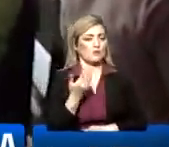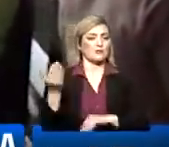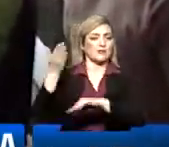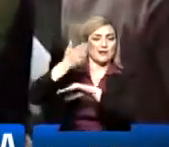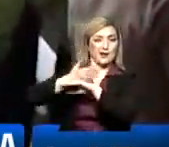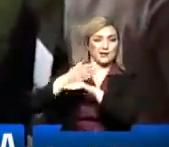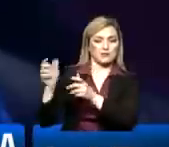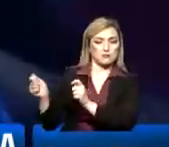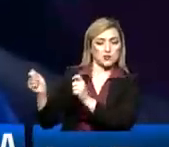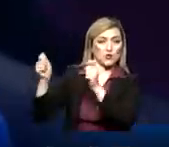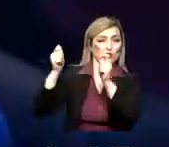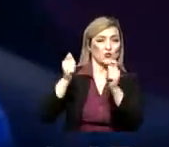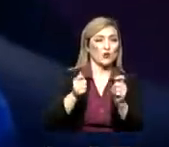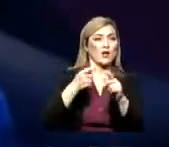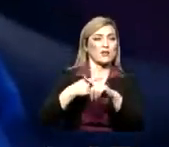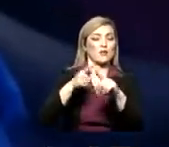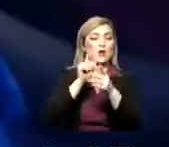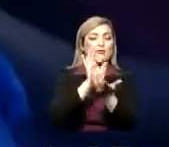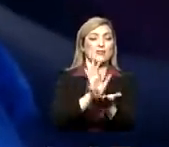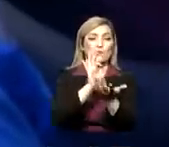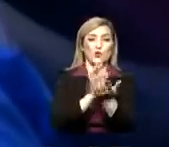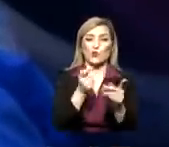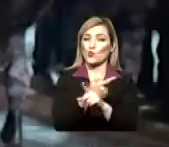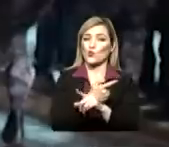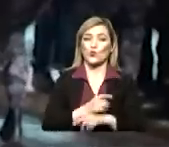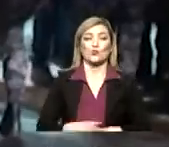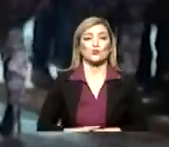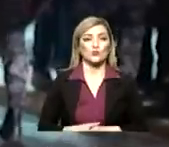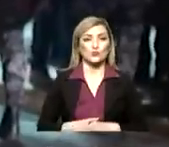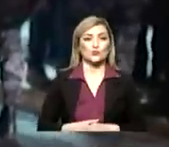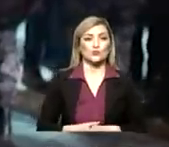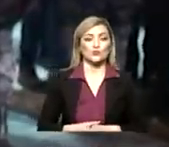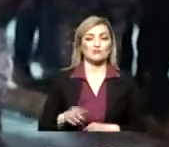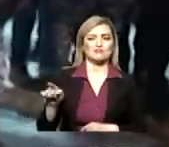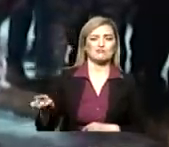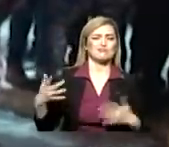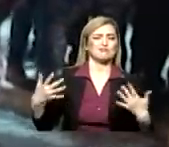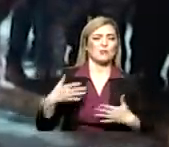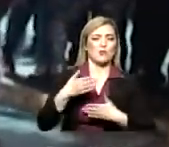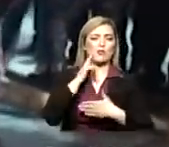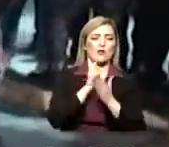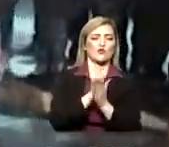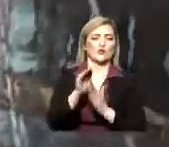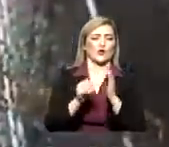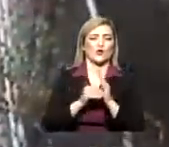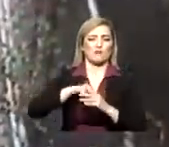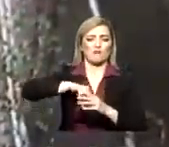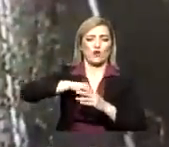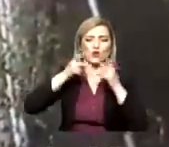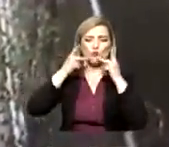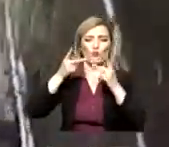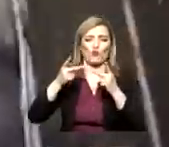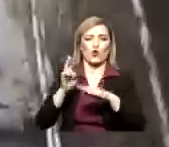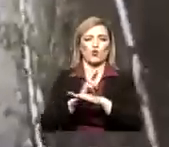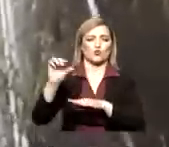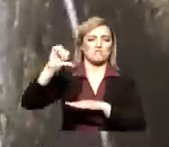y hospitalización hubo varias versiones contrarias. Pero Salcedo no solo tiene encima un proceso por peculado, también se